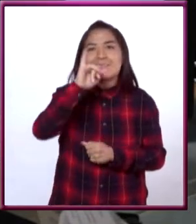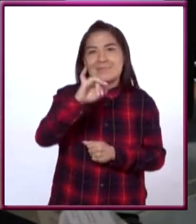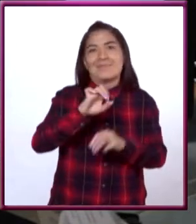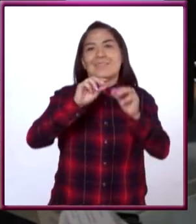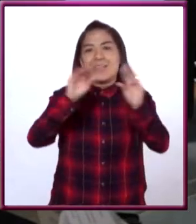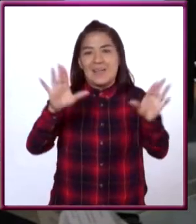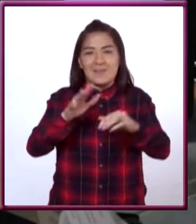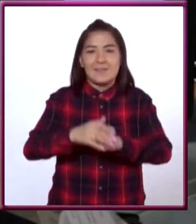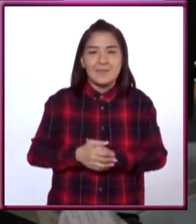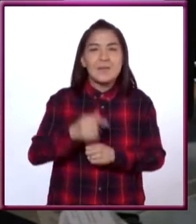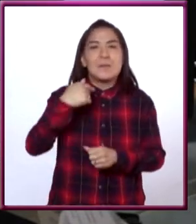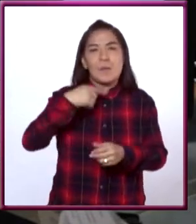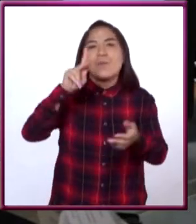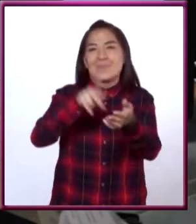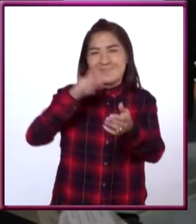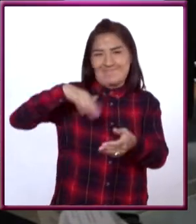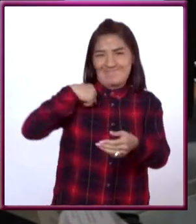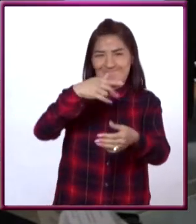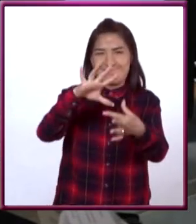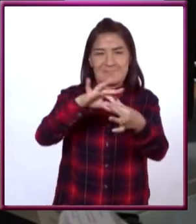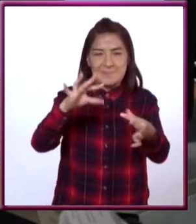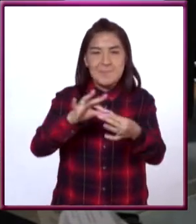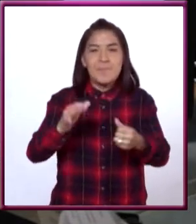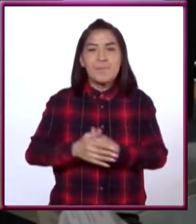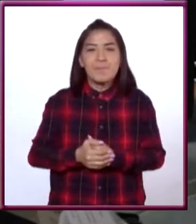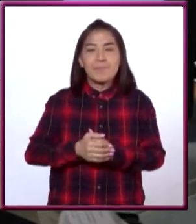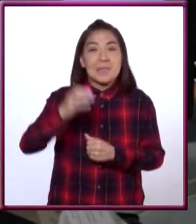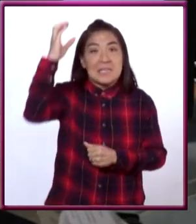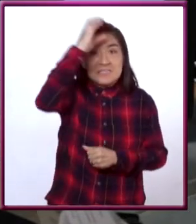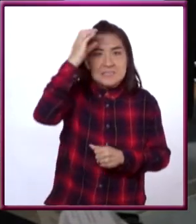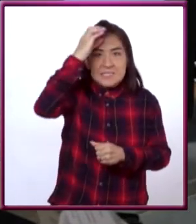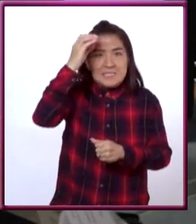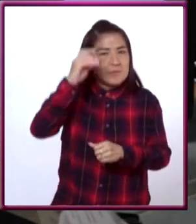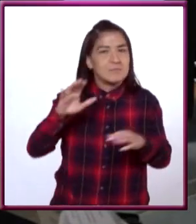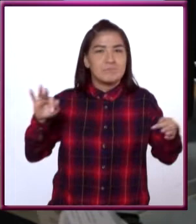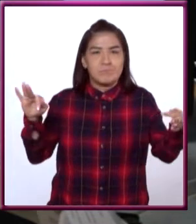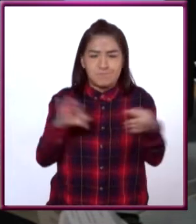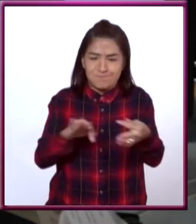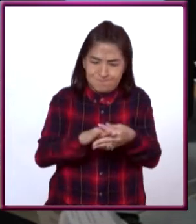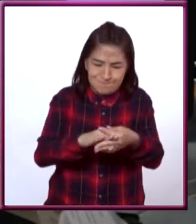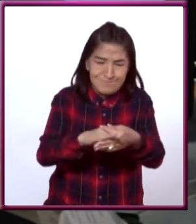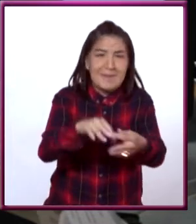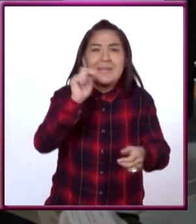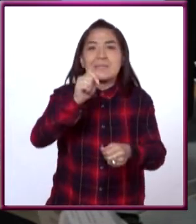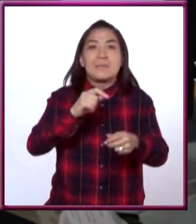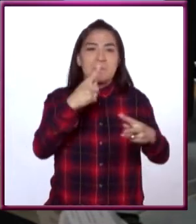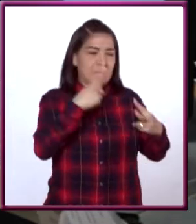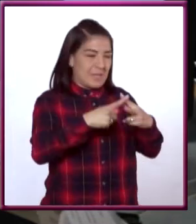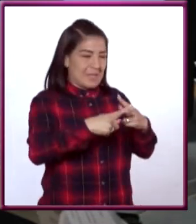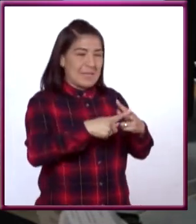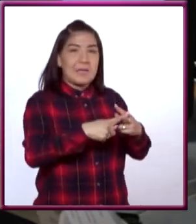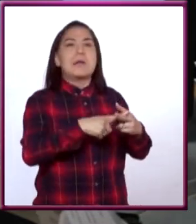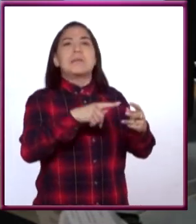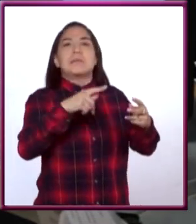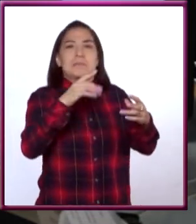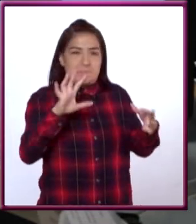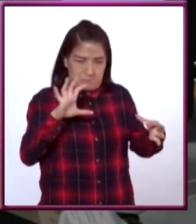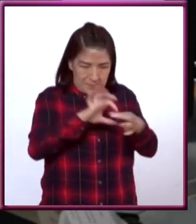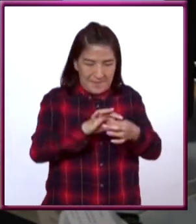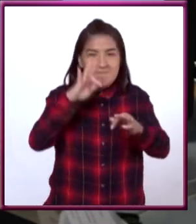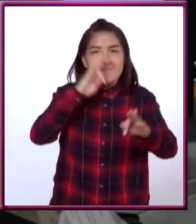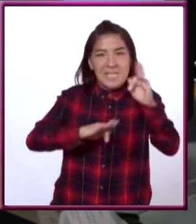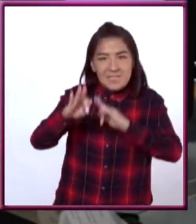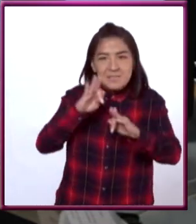por supuesto. Y otra vez lo que te comentaba hace rato, es ciencia en acción. Hace rato dije matemáticas en acción, pero aquí es matemática,